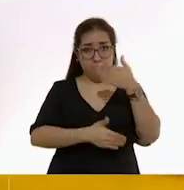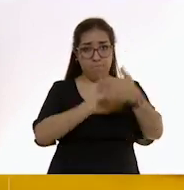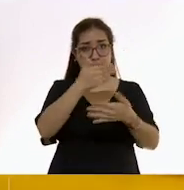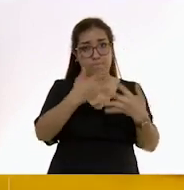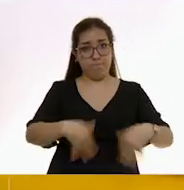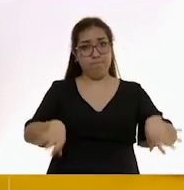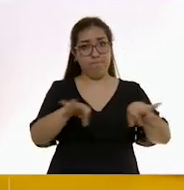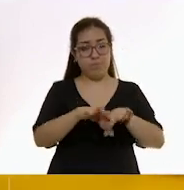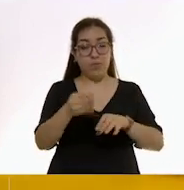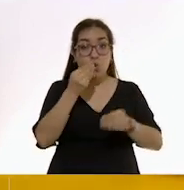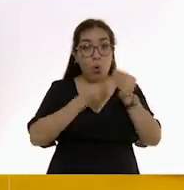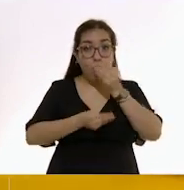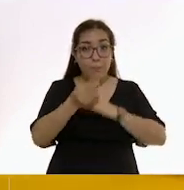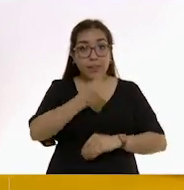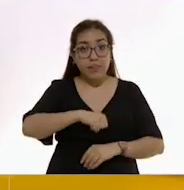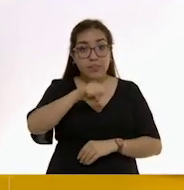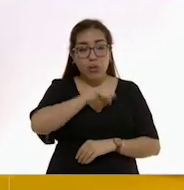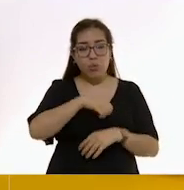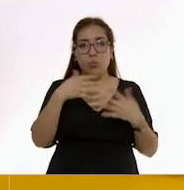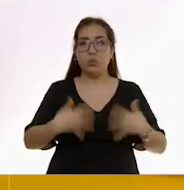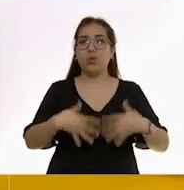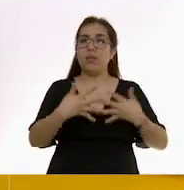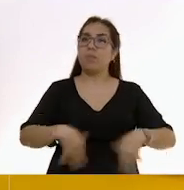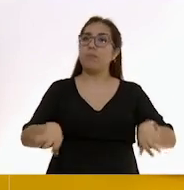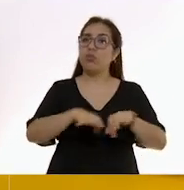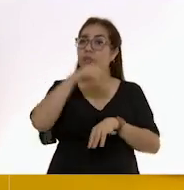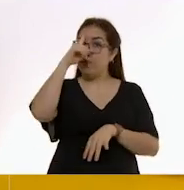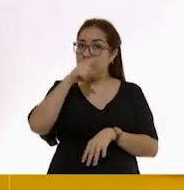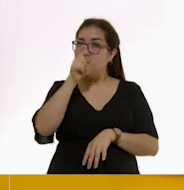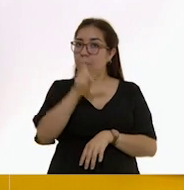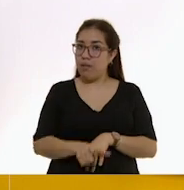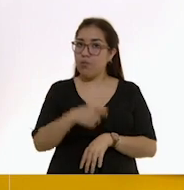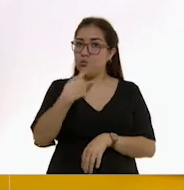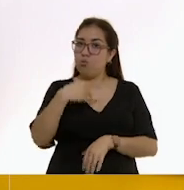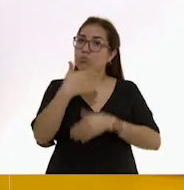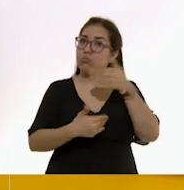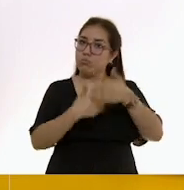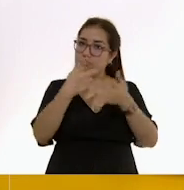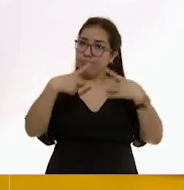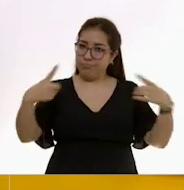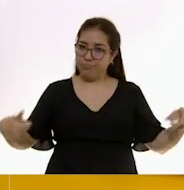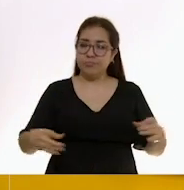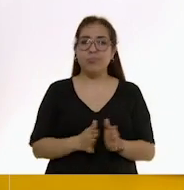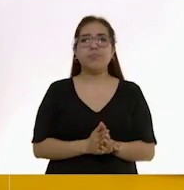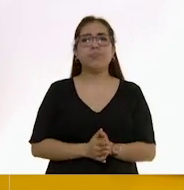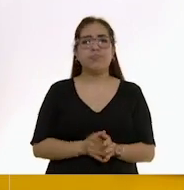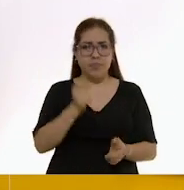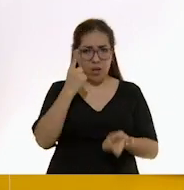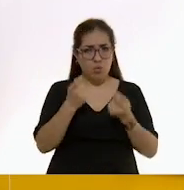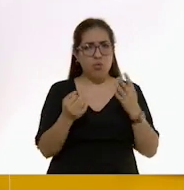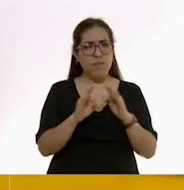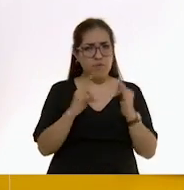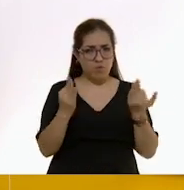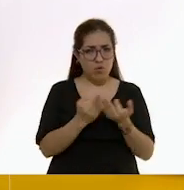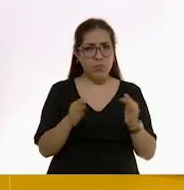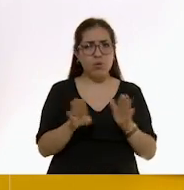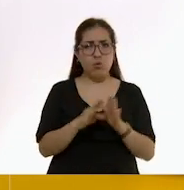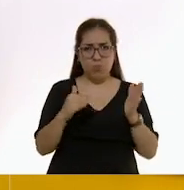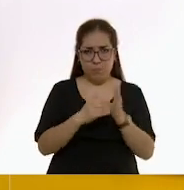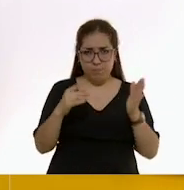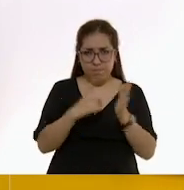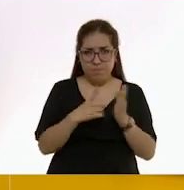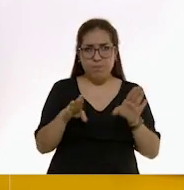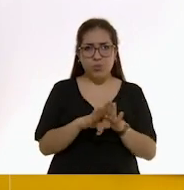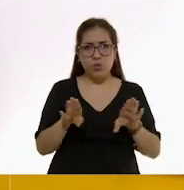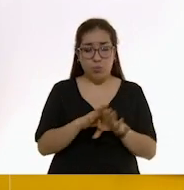La alimentación saludable es la base fundamental para un buen desarrollo. Hay algunas estrategias que pueden ayudar a que este